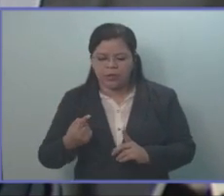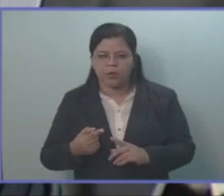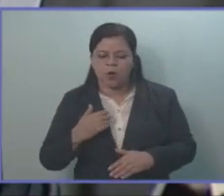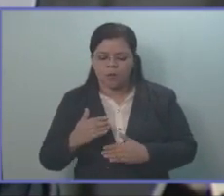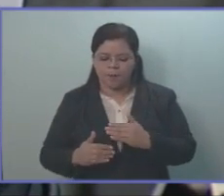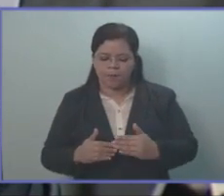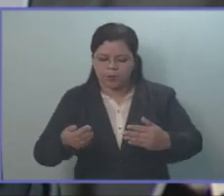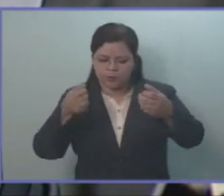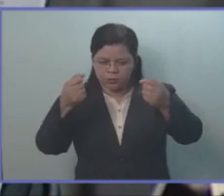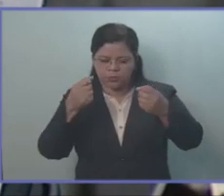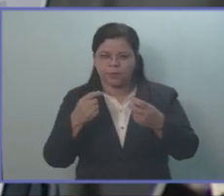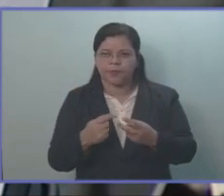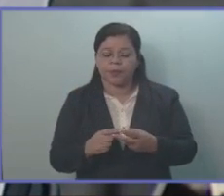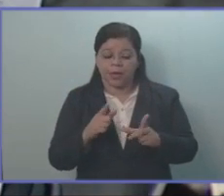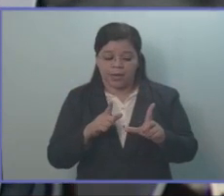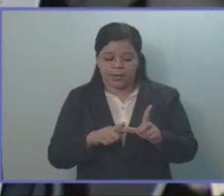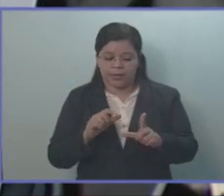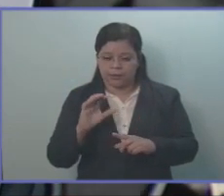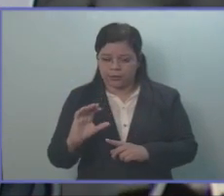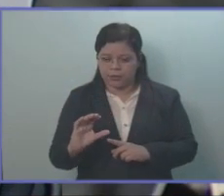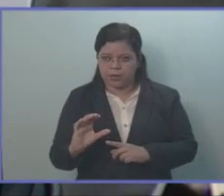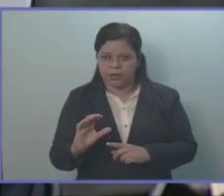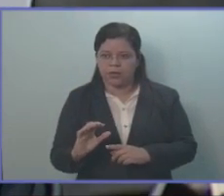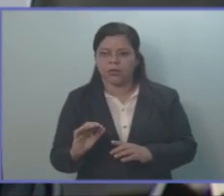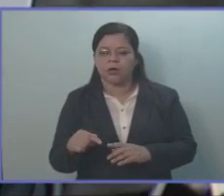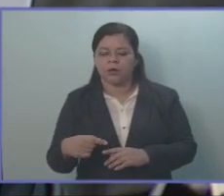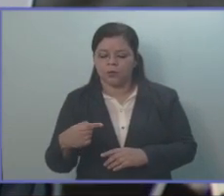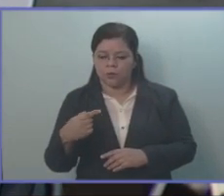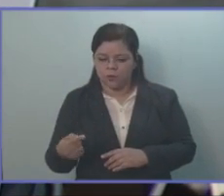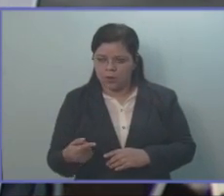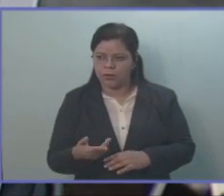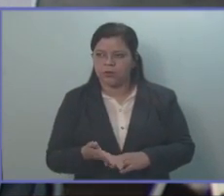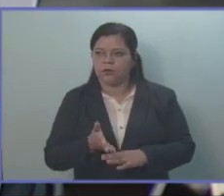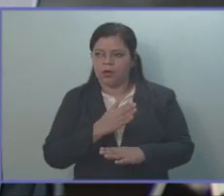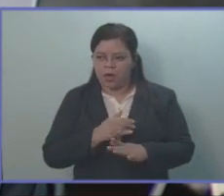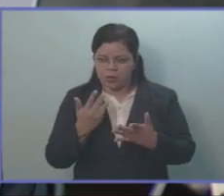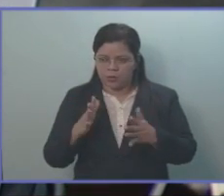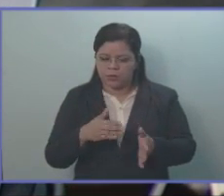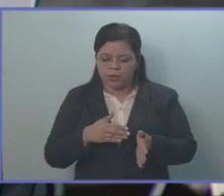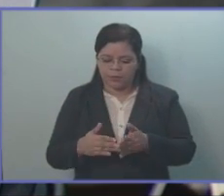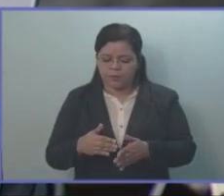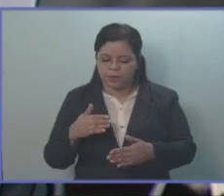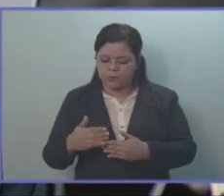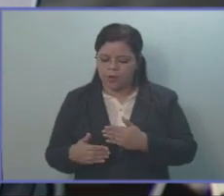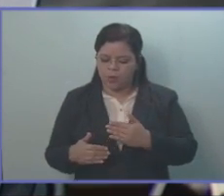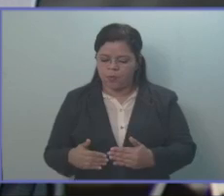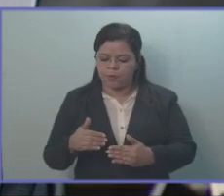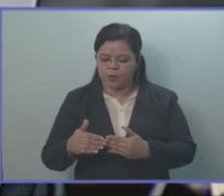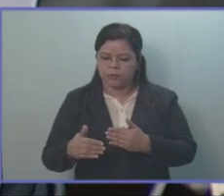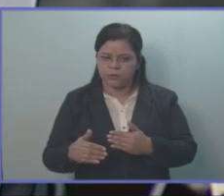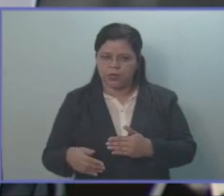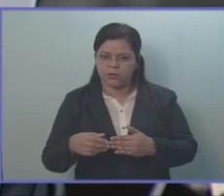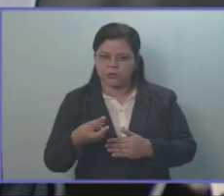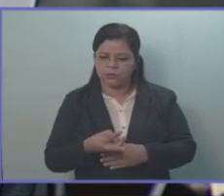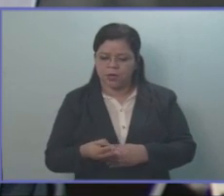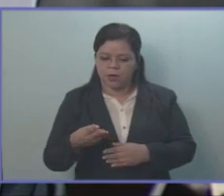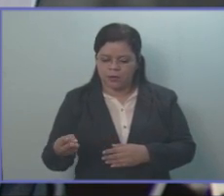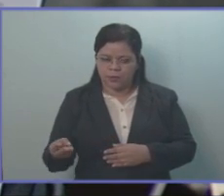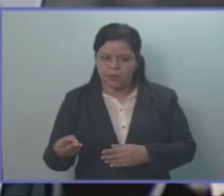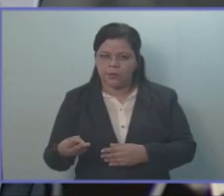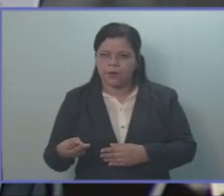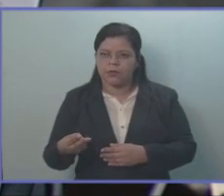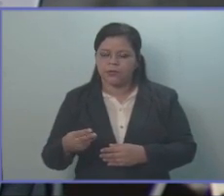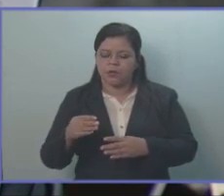penal. Y C. Cuando se le hubiere iniciado proceso en materia de extinción de